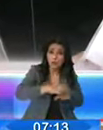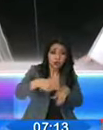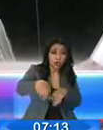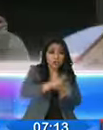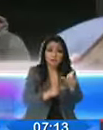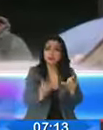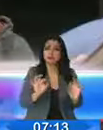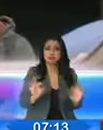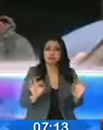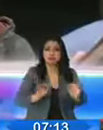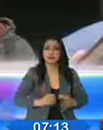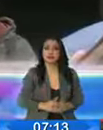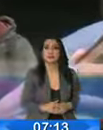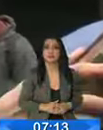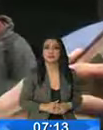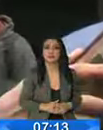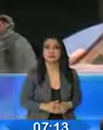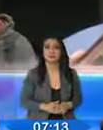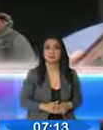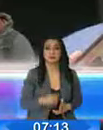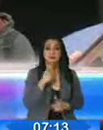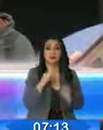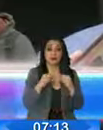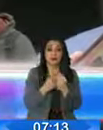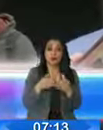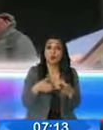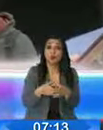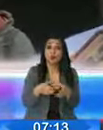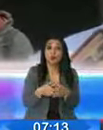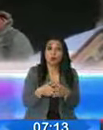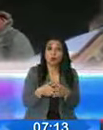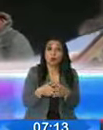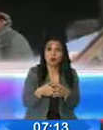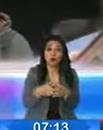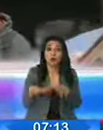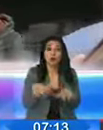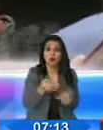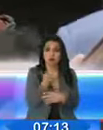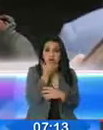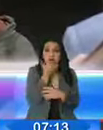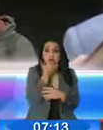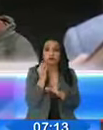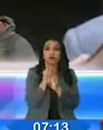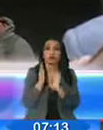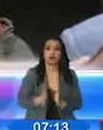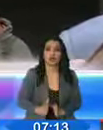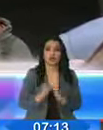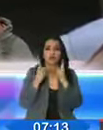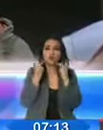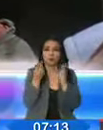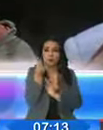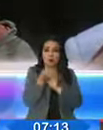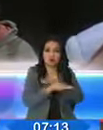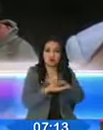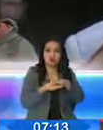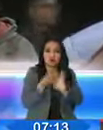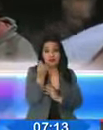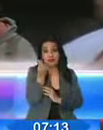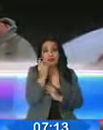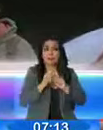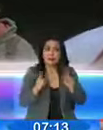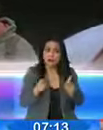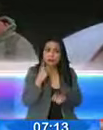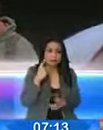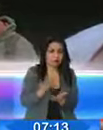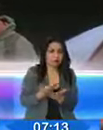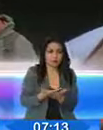procesados. Se habla de una asociación ilícita con modalidad de concusión. Sin embargo, de eso no se ha probado en qué momento